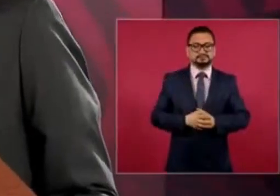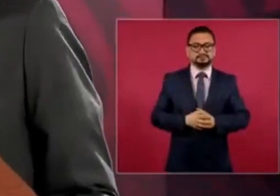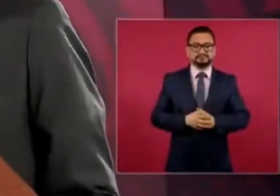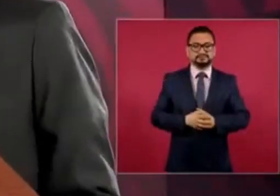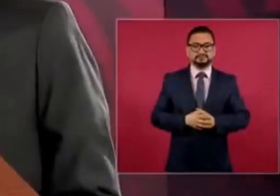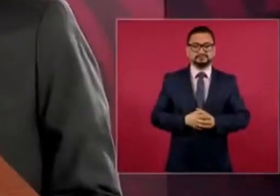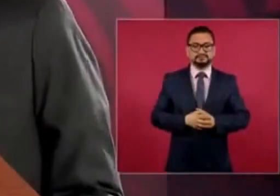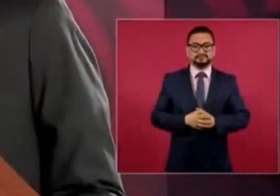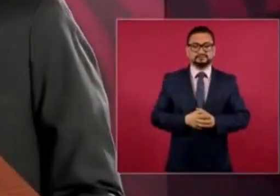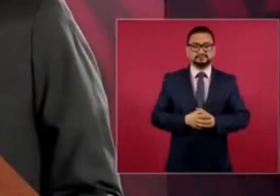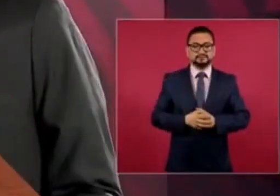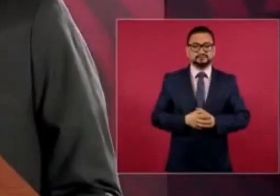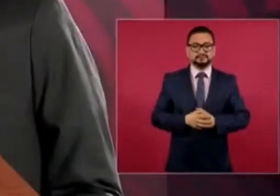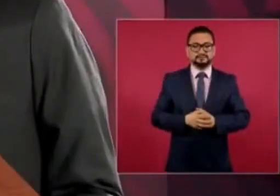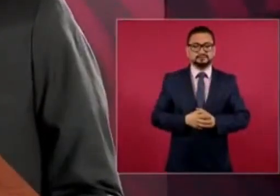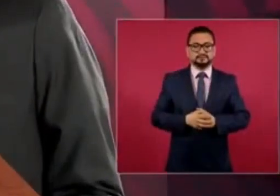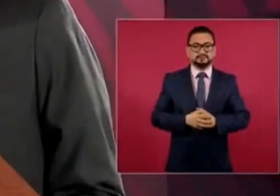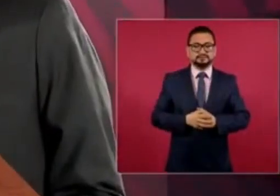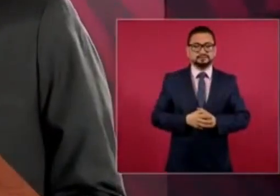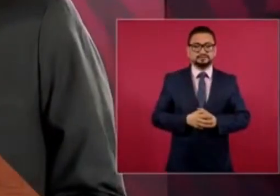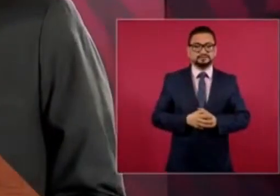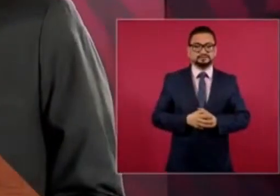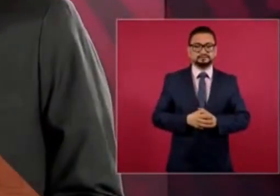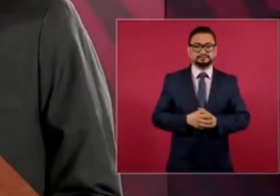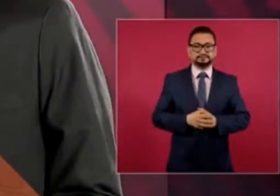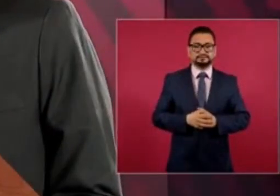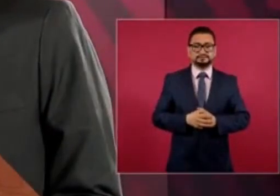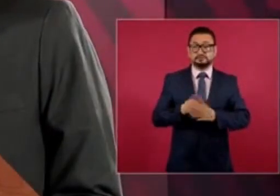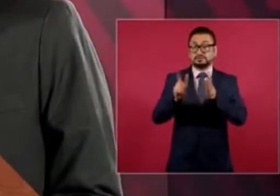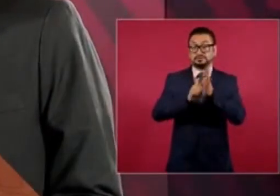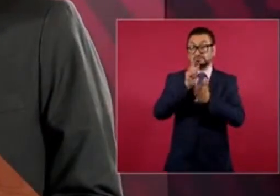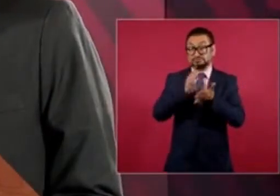no se cumplía con la legalidad